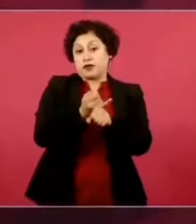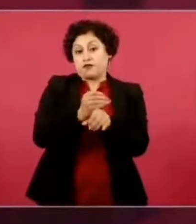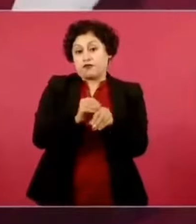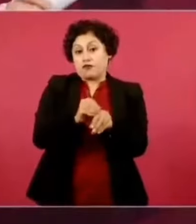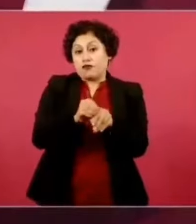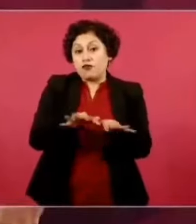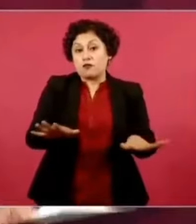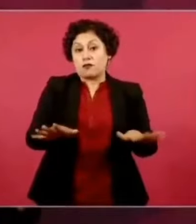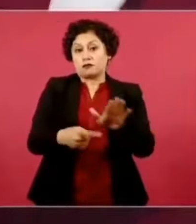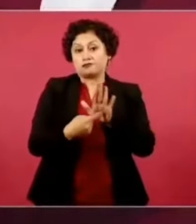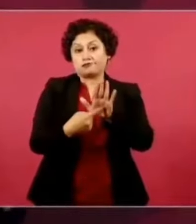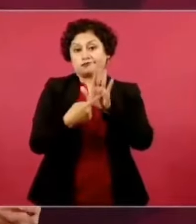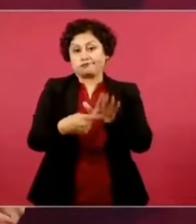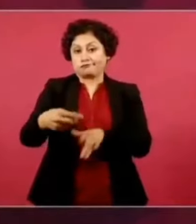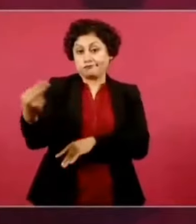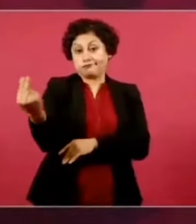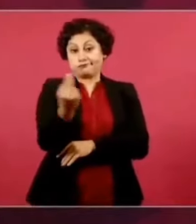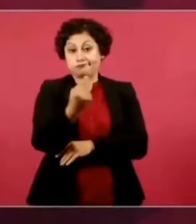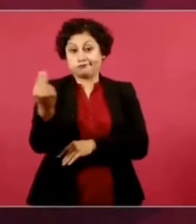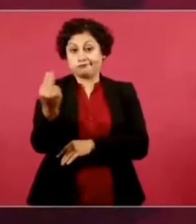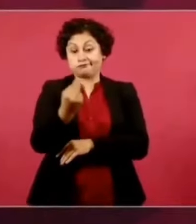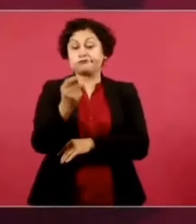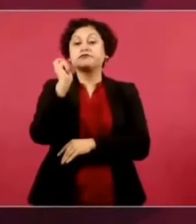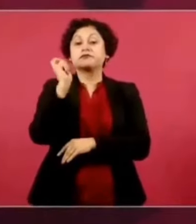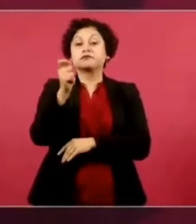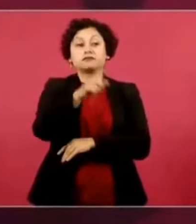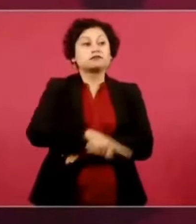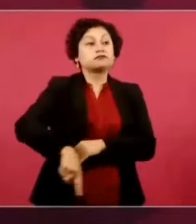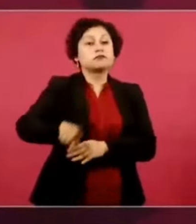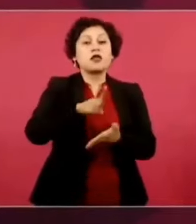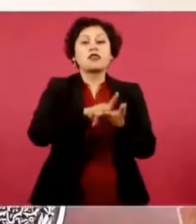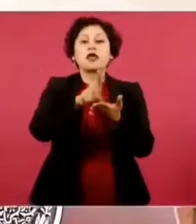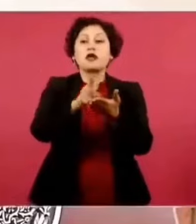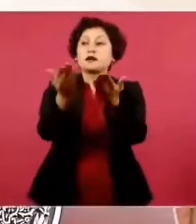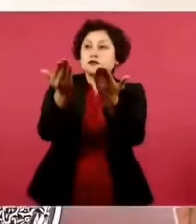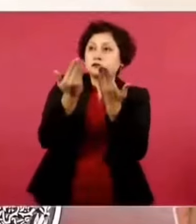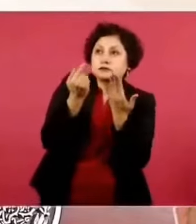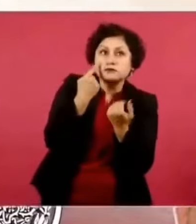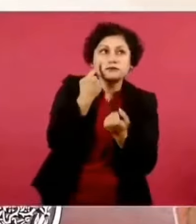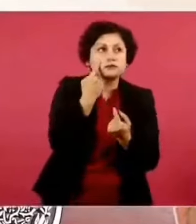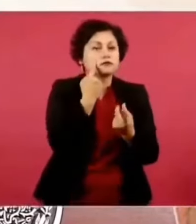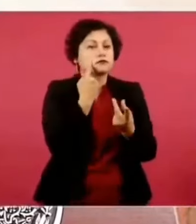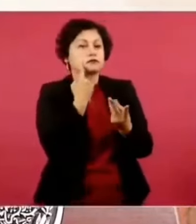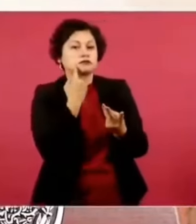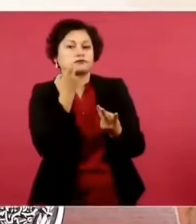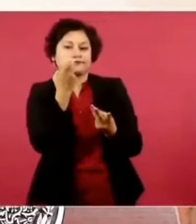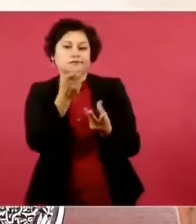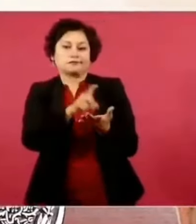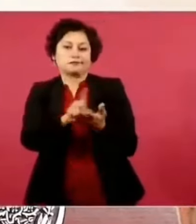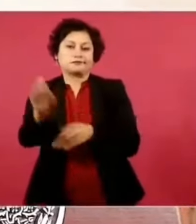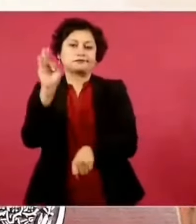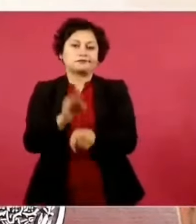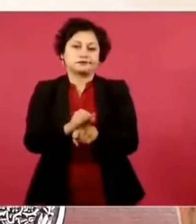Hay que garantizar el derecho a la información y no dejarle